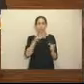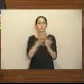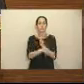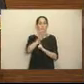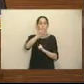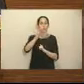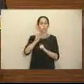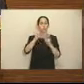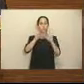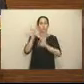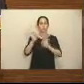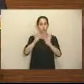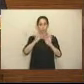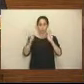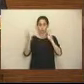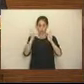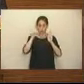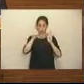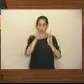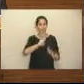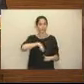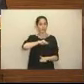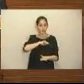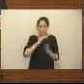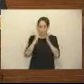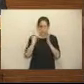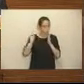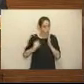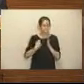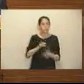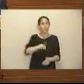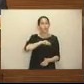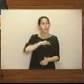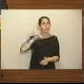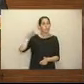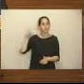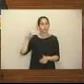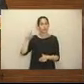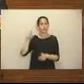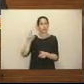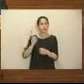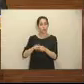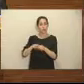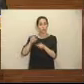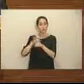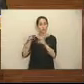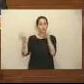3,7%. En ese periodo, en España, en ese mismo periodo, se ha reducido solo en